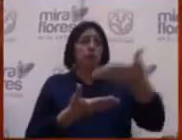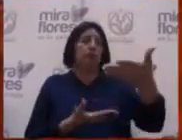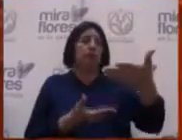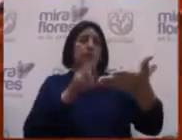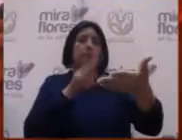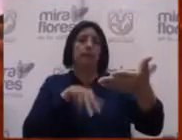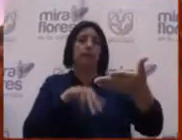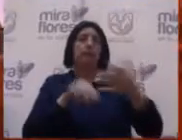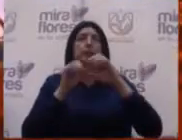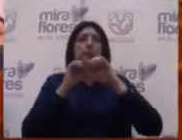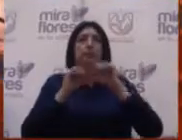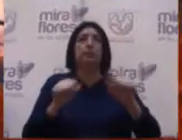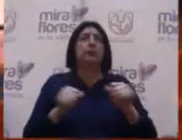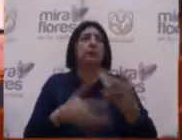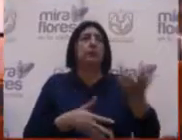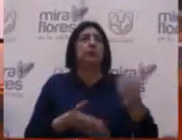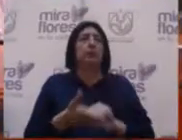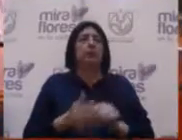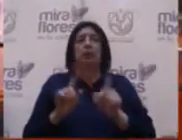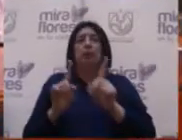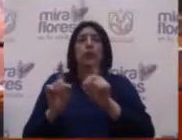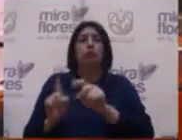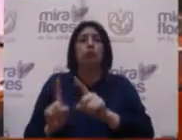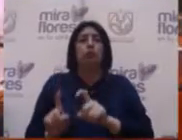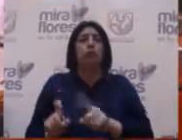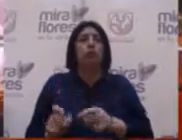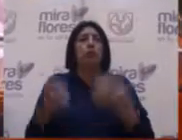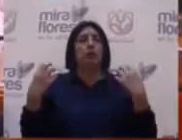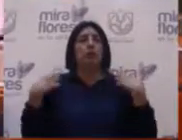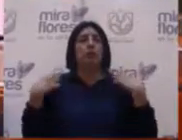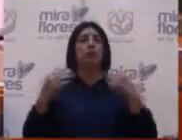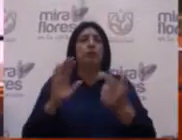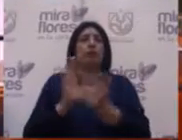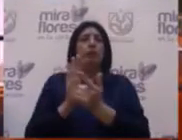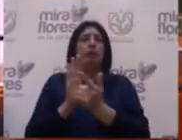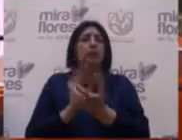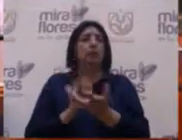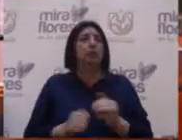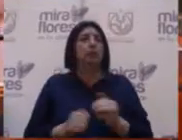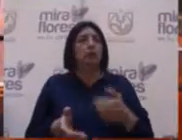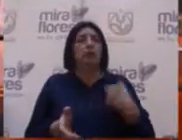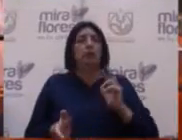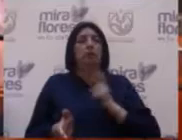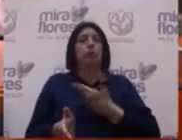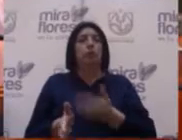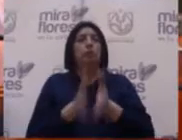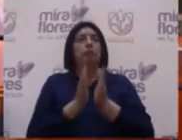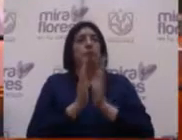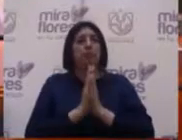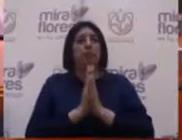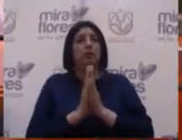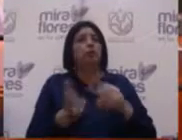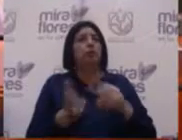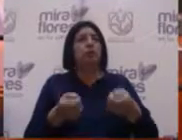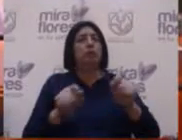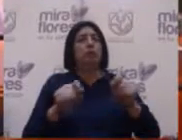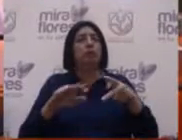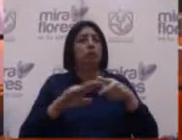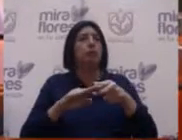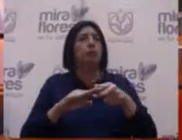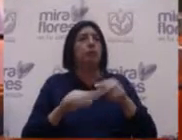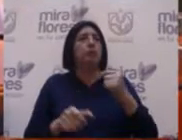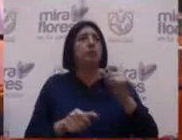secretaria respecto a la consulta que se hizo a la gerencia legal. En nuestro pedido, la suspensión temporal de tanto